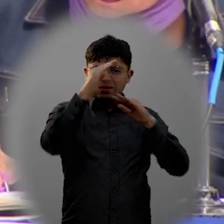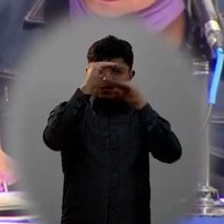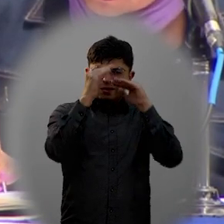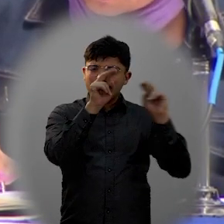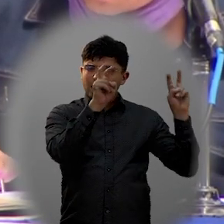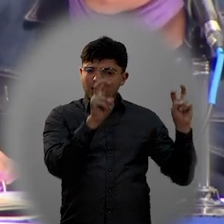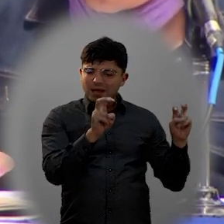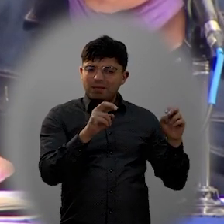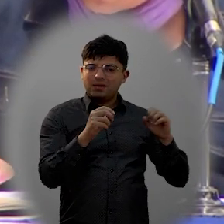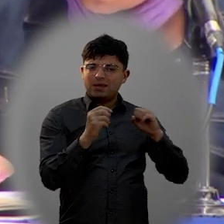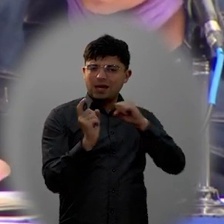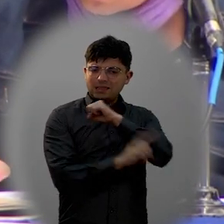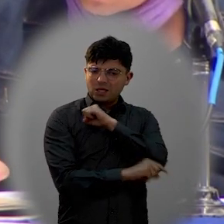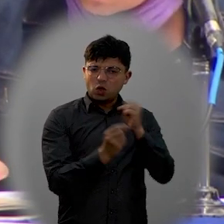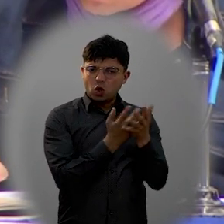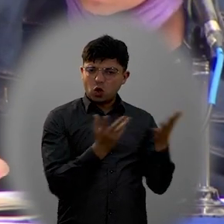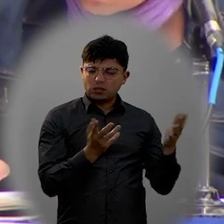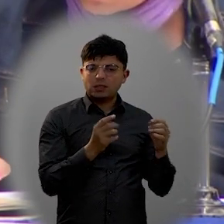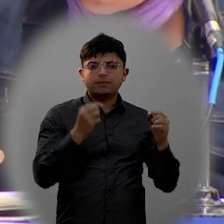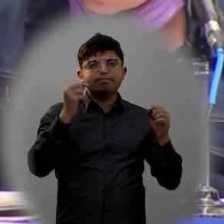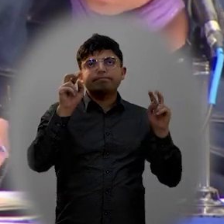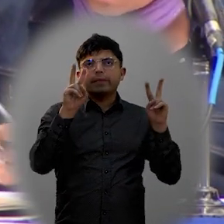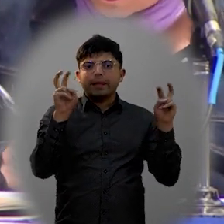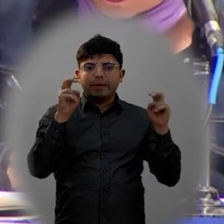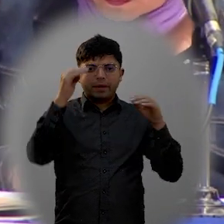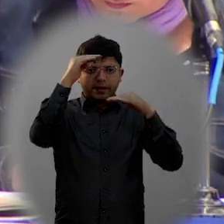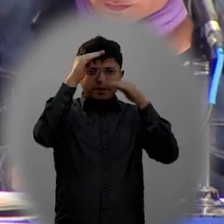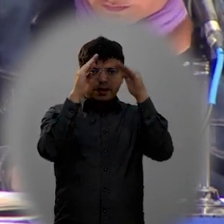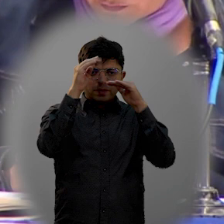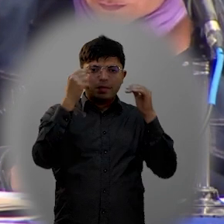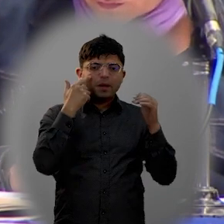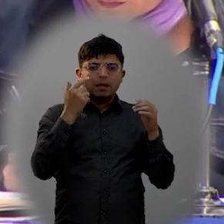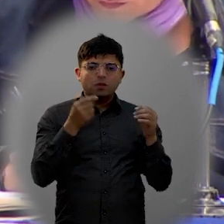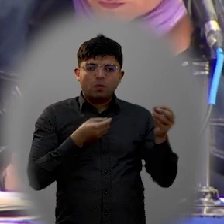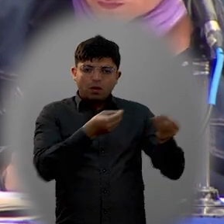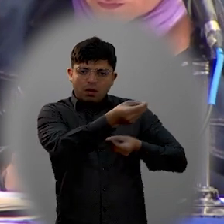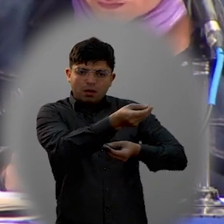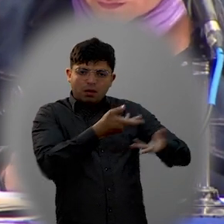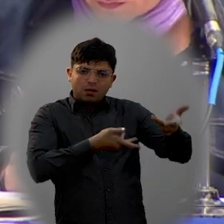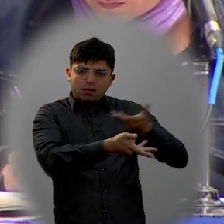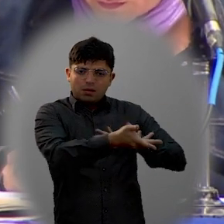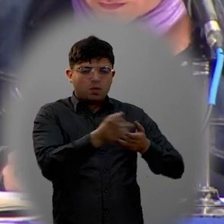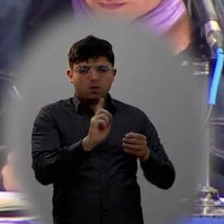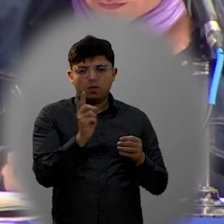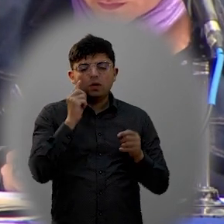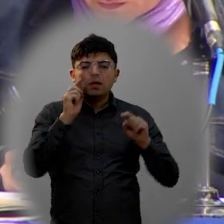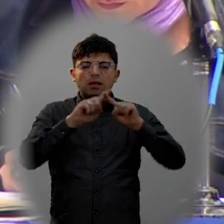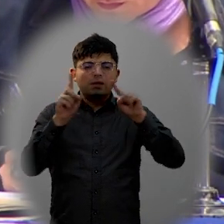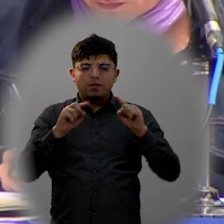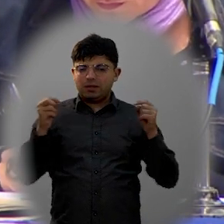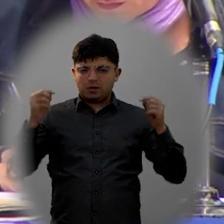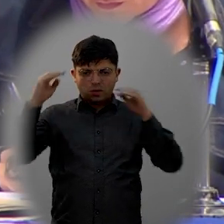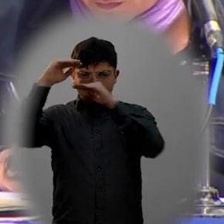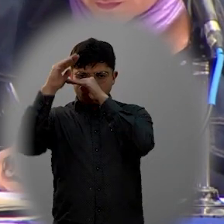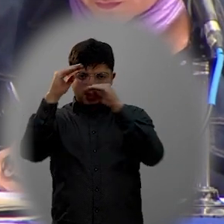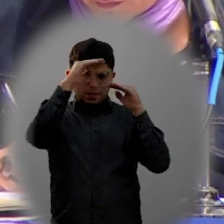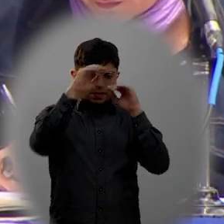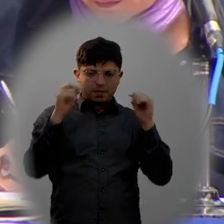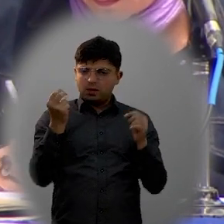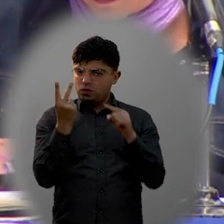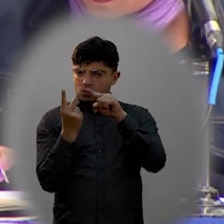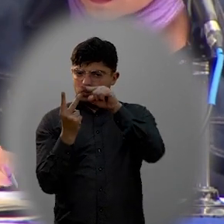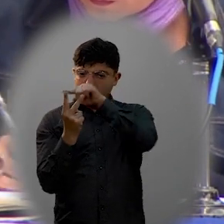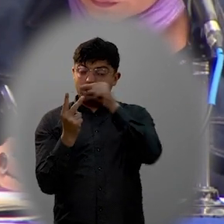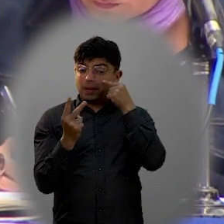se han abordado estos temas de sanción, que es el paradigma retributivo. La diferencia fundamental entre los dos paradigmas es que en el